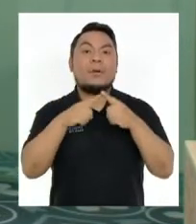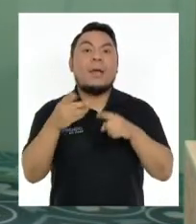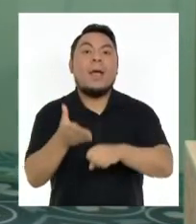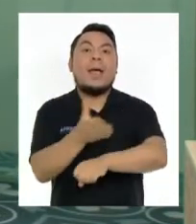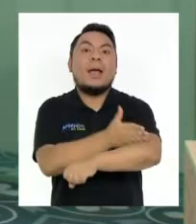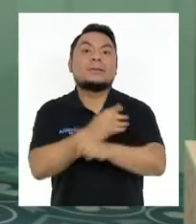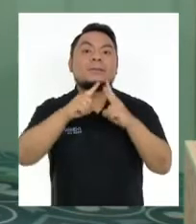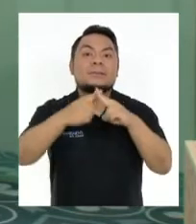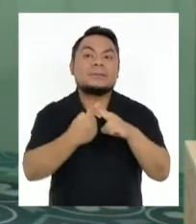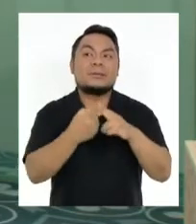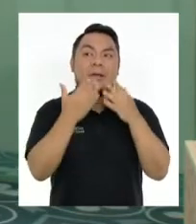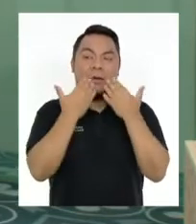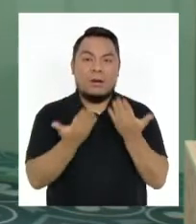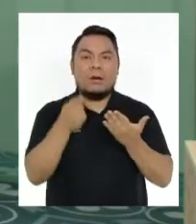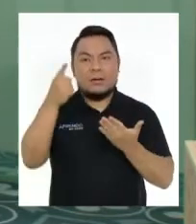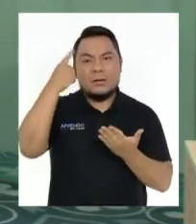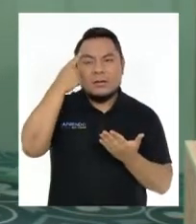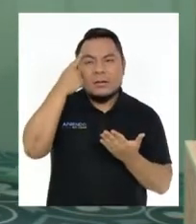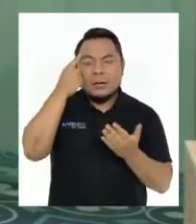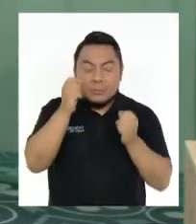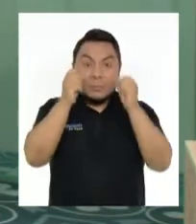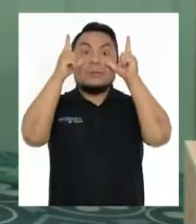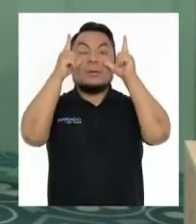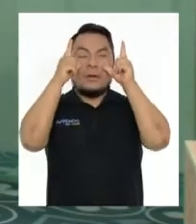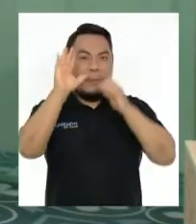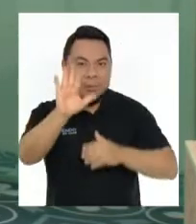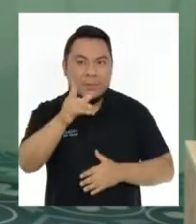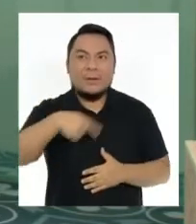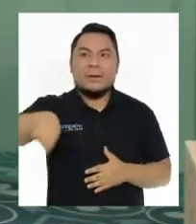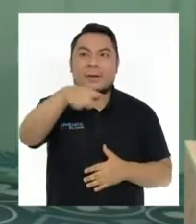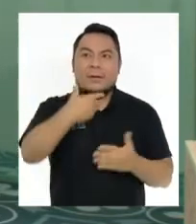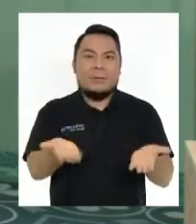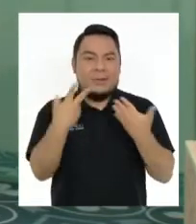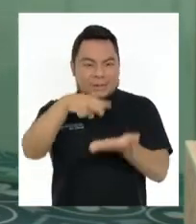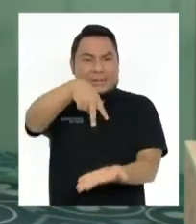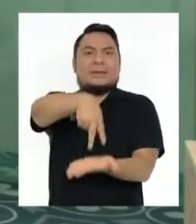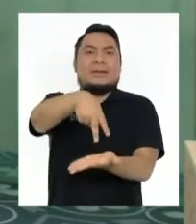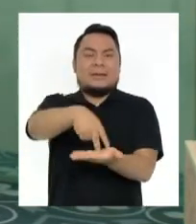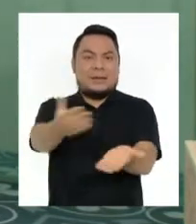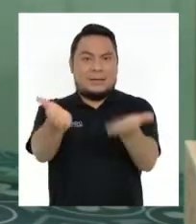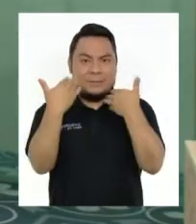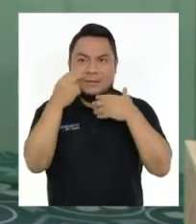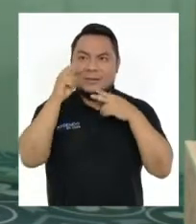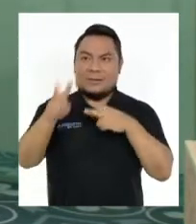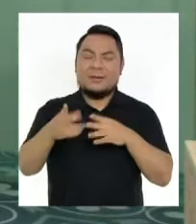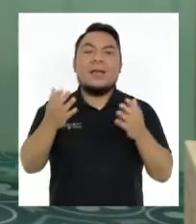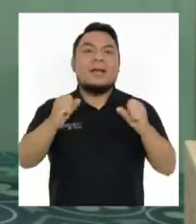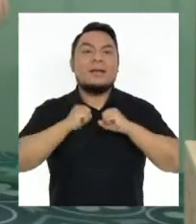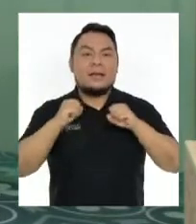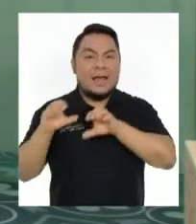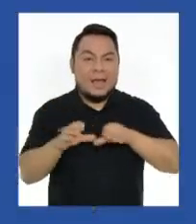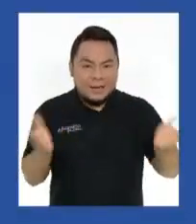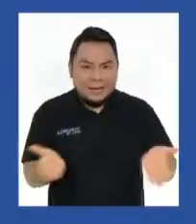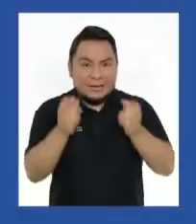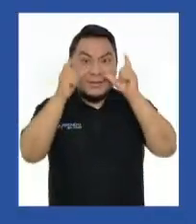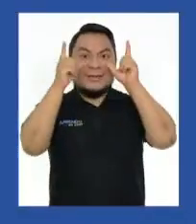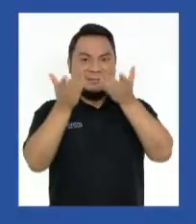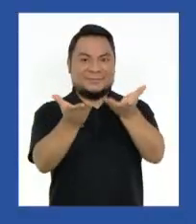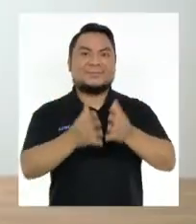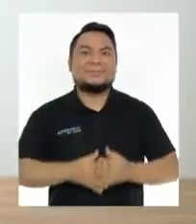de iniciar, vamos a despertarnos un poco. Vamos, levántense y estírense. Vamos a ver la secuencia de activarte.